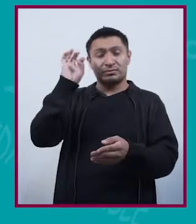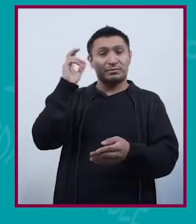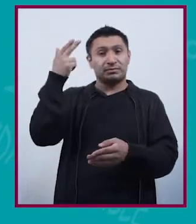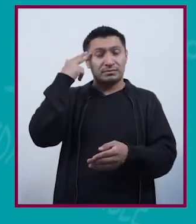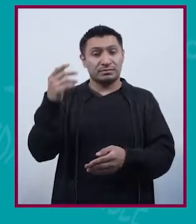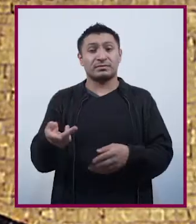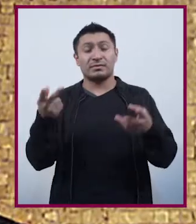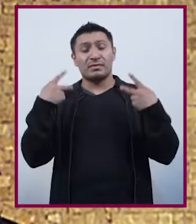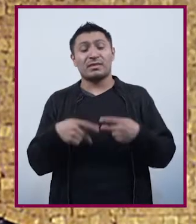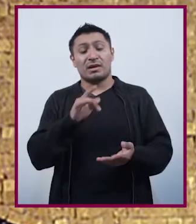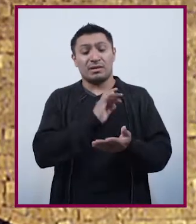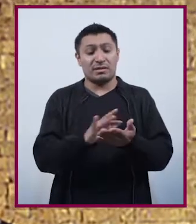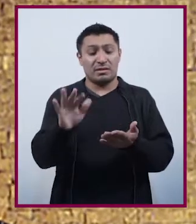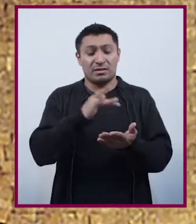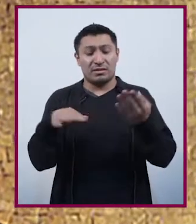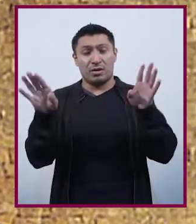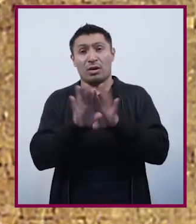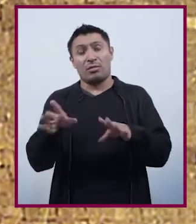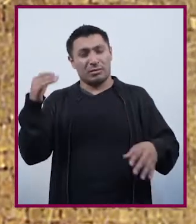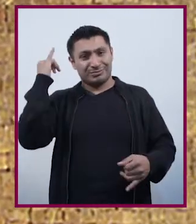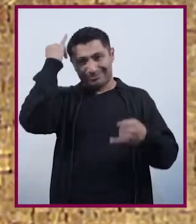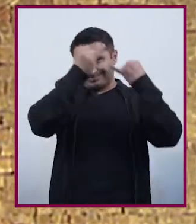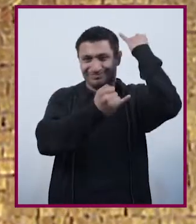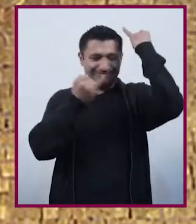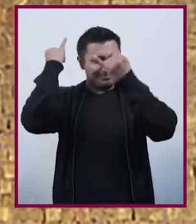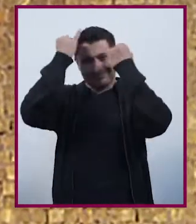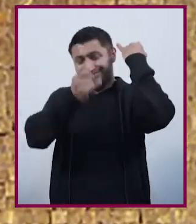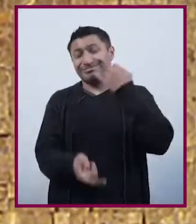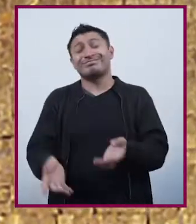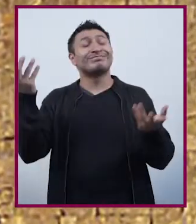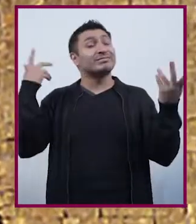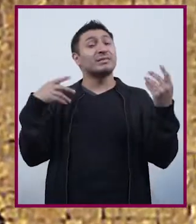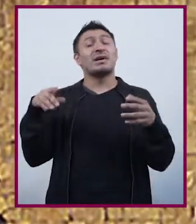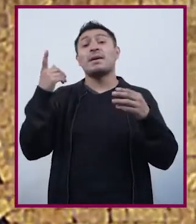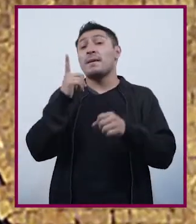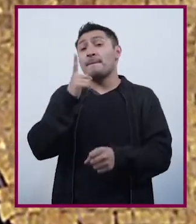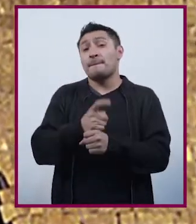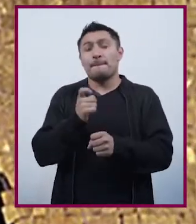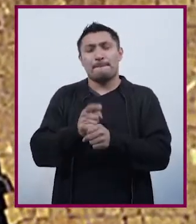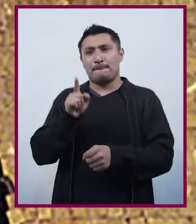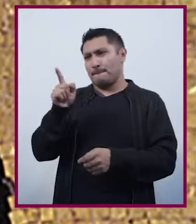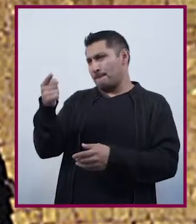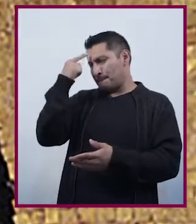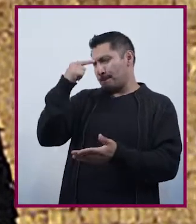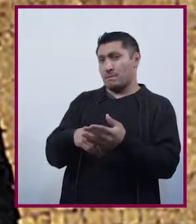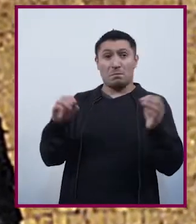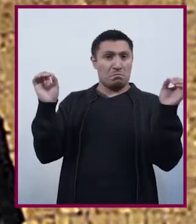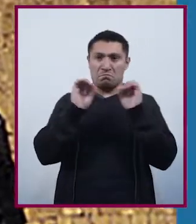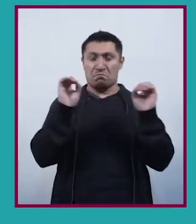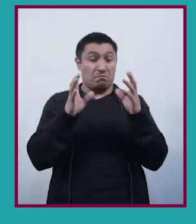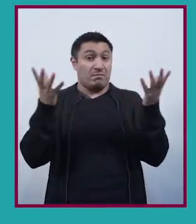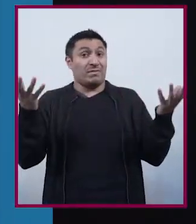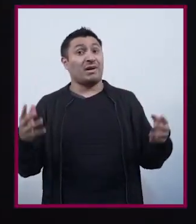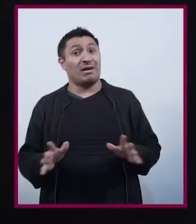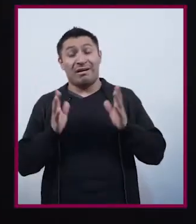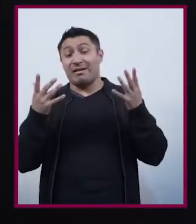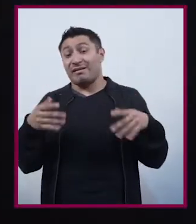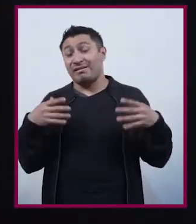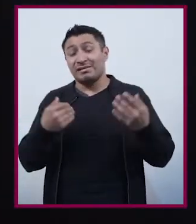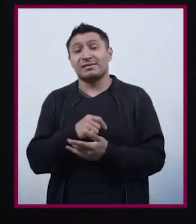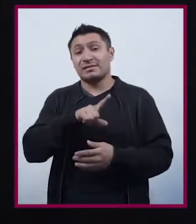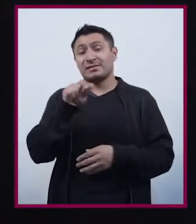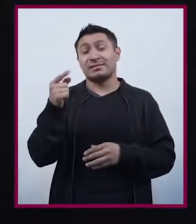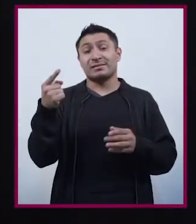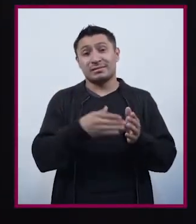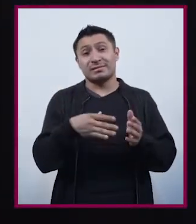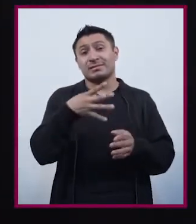en China. A los lectores les pareció como de ciencia ficción. Es más, al principio ni le creyeron. Por cierto